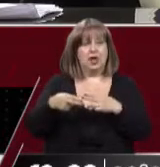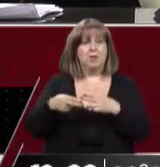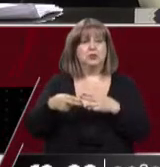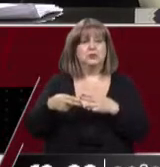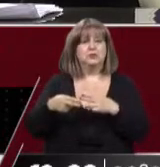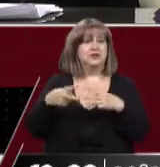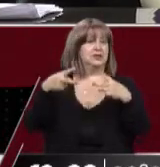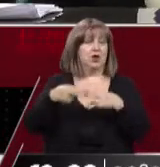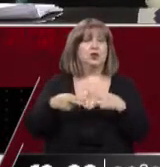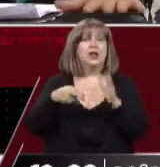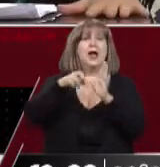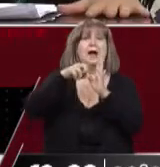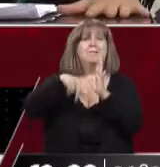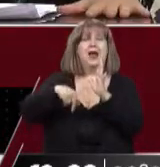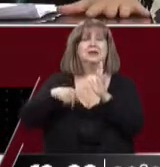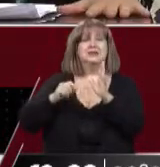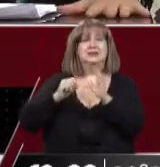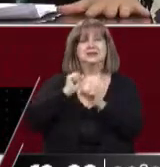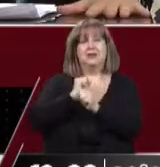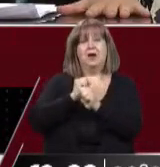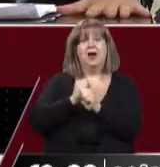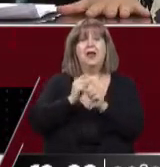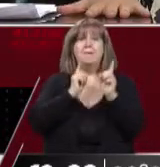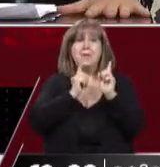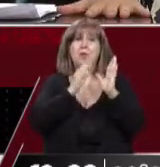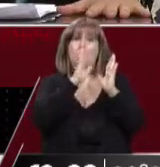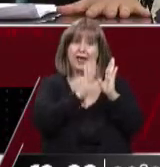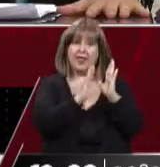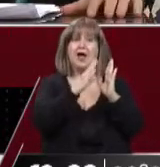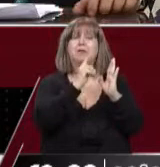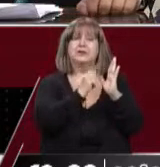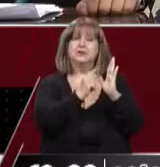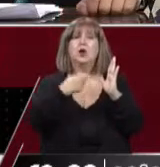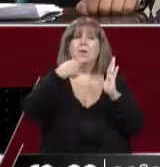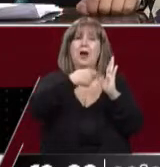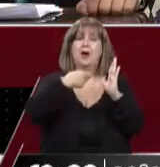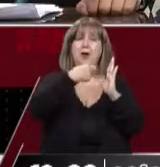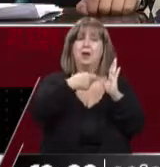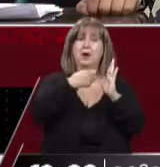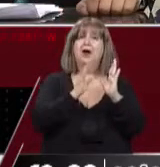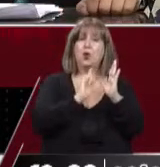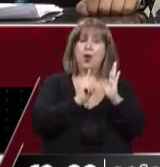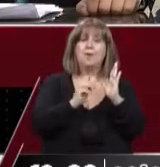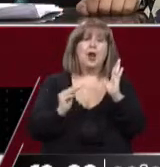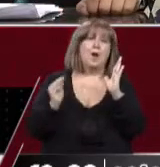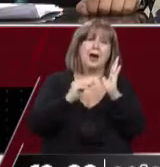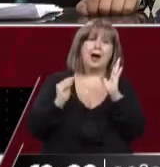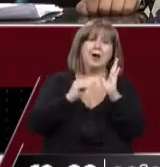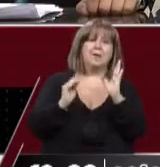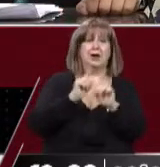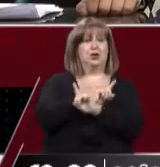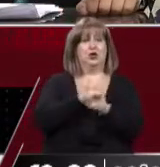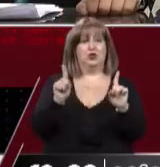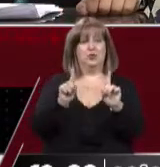Exactamente. Eso se va a terminar. Se mantienen los que hay. Se mantienen los que hay y progresivamente se van a ir incorporando a estos